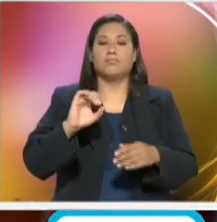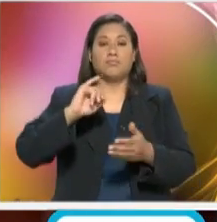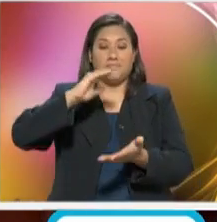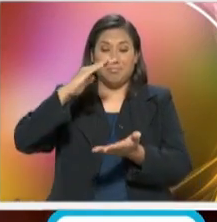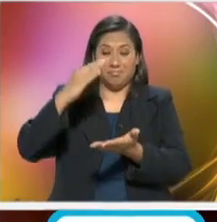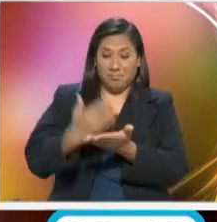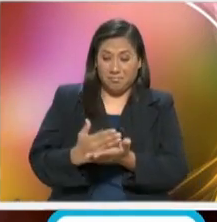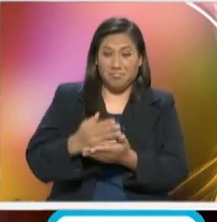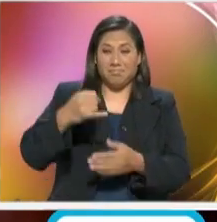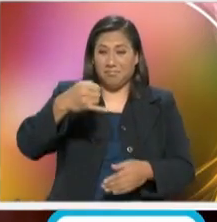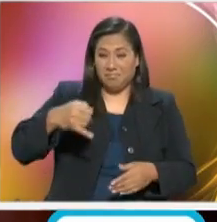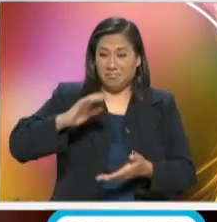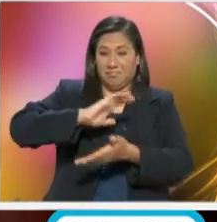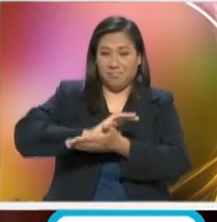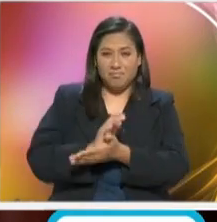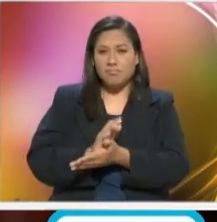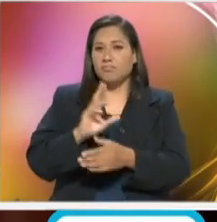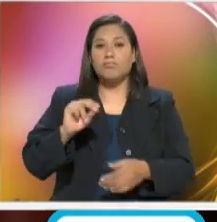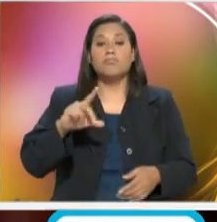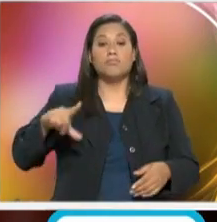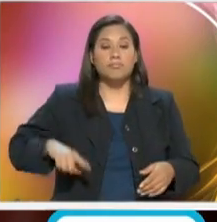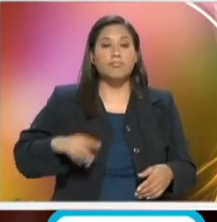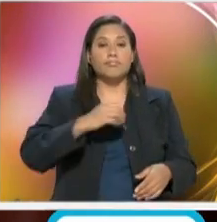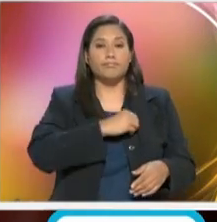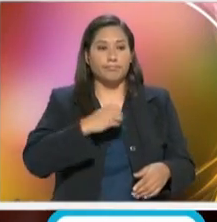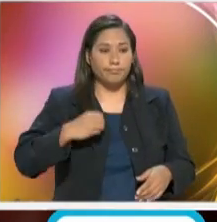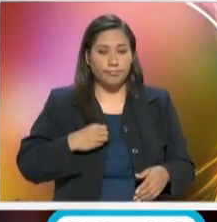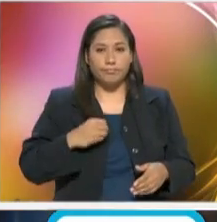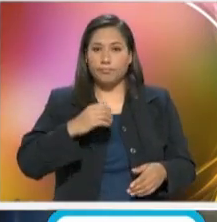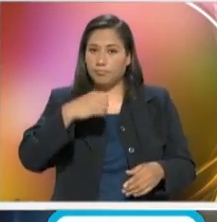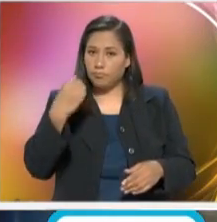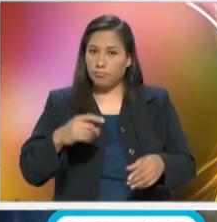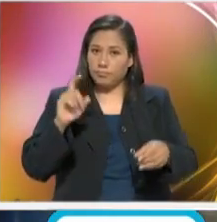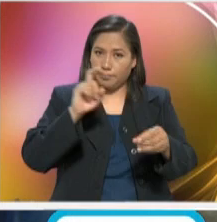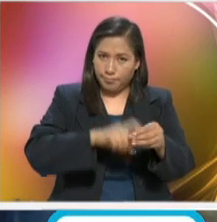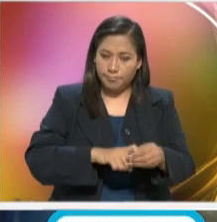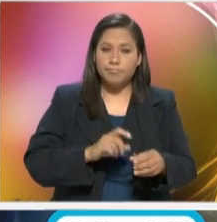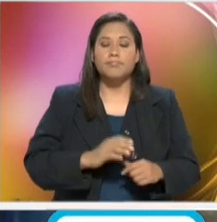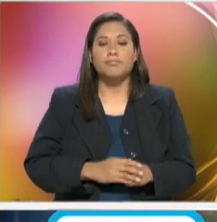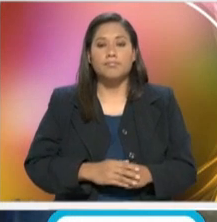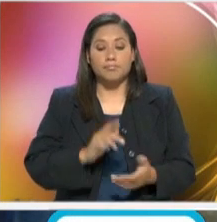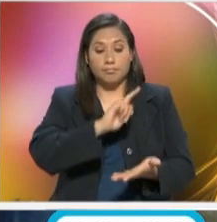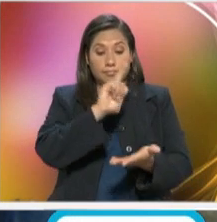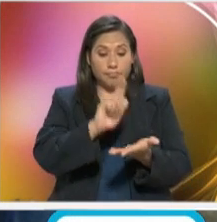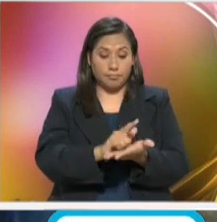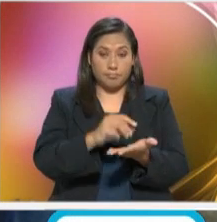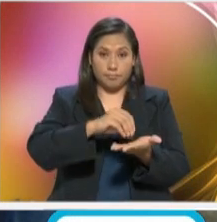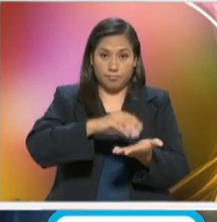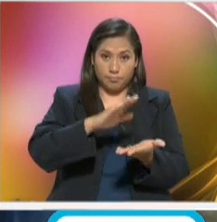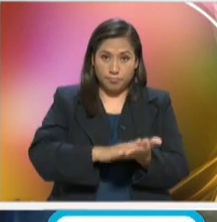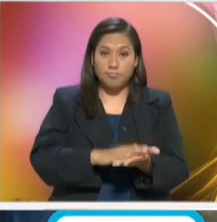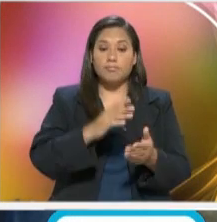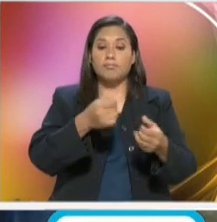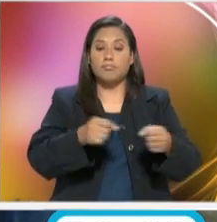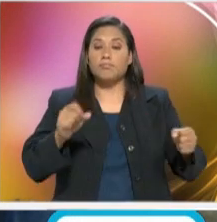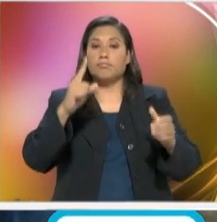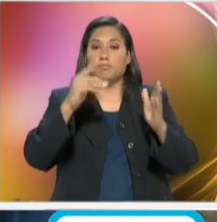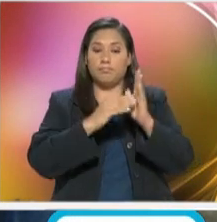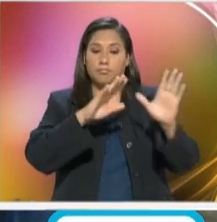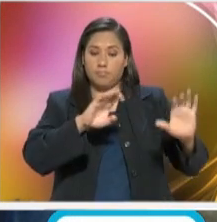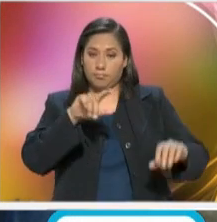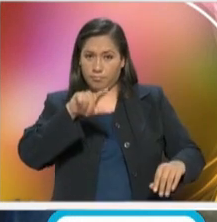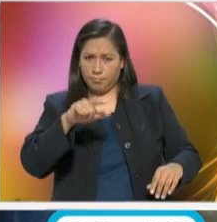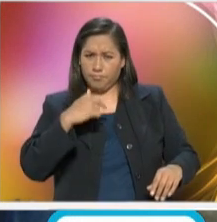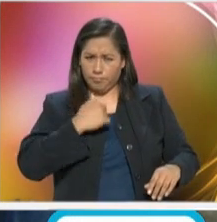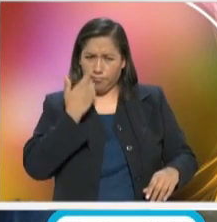niveles es obligatorio por parte del Estado. Y Muy nos bien. remitimos hace casi 100 años, ¿no?, a la Constitución de 1917. Y yo le quiero